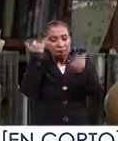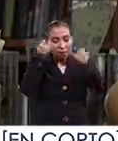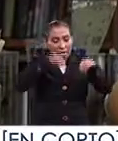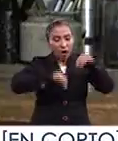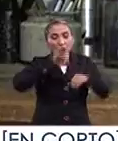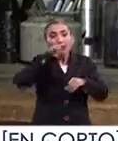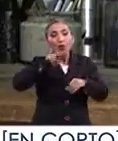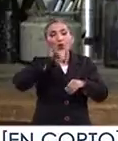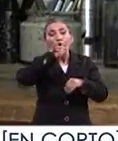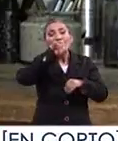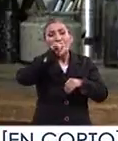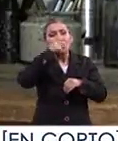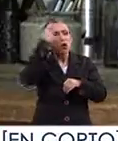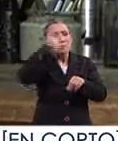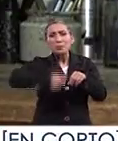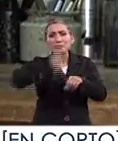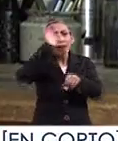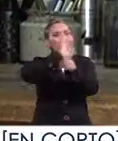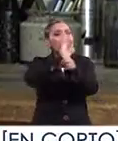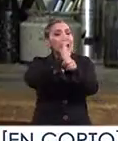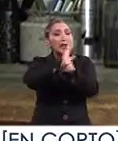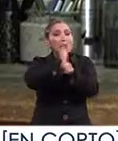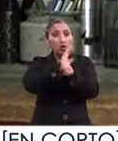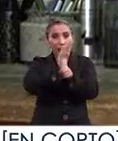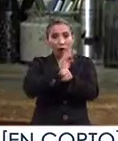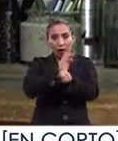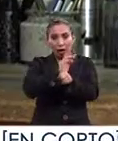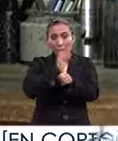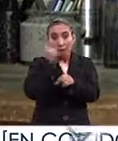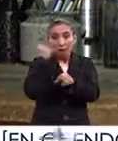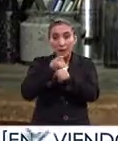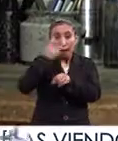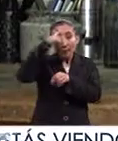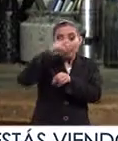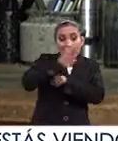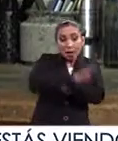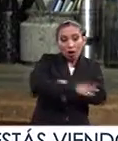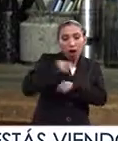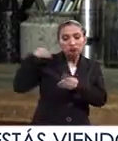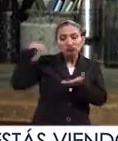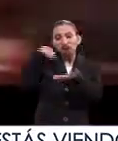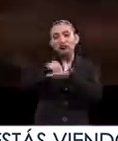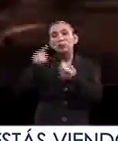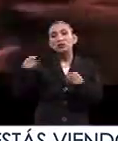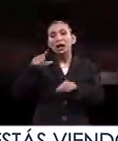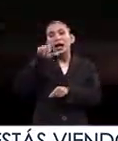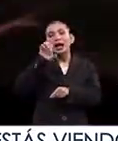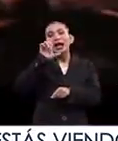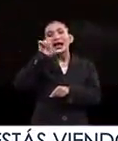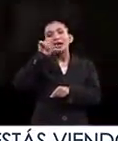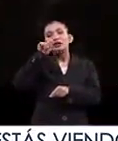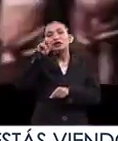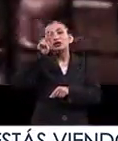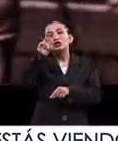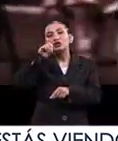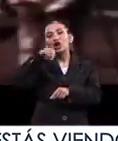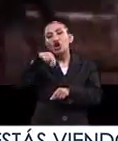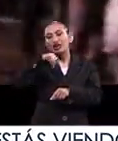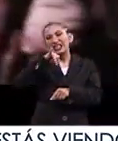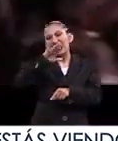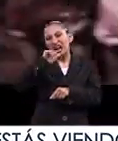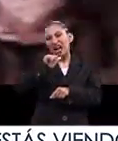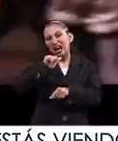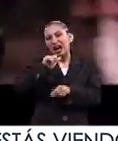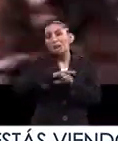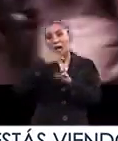de Judea. Una de las primeras películas, si no la primera, película mexicana, que se hizo con música electrónica. Gracias